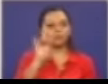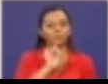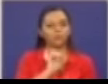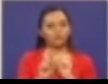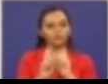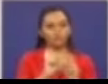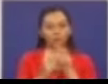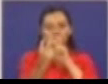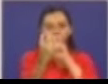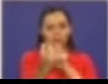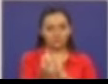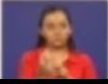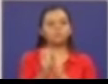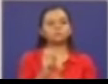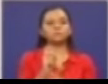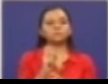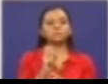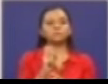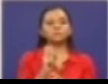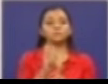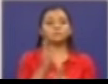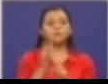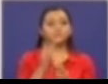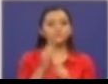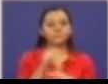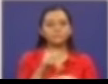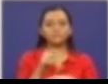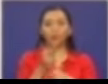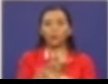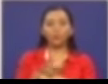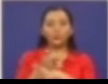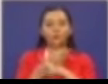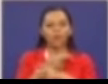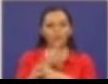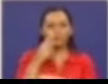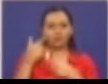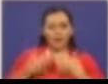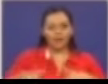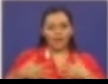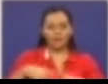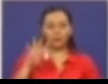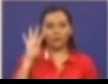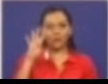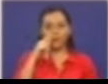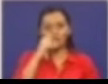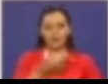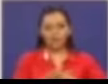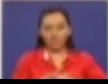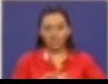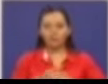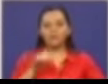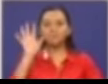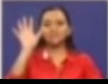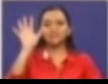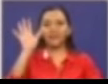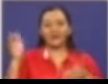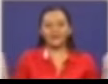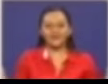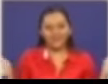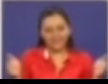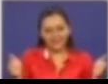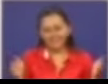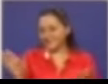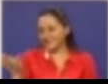4 neonatales, 5 pediátricos, 12 adultos. Ahí estuvo el Mashi. Lo pusimos una camita pediátrica nomás porque la de adultos le quedaba